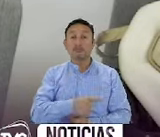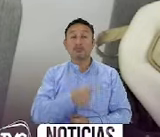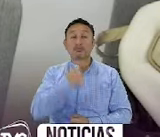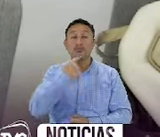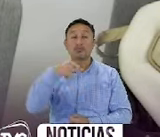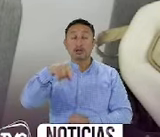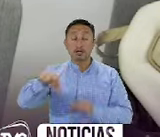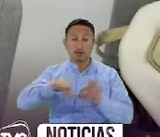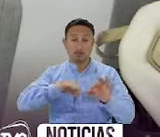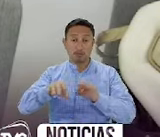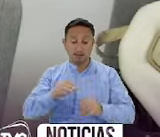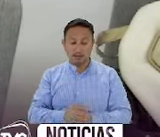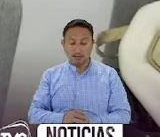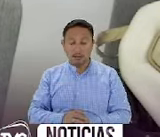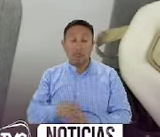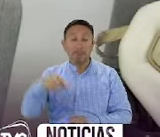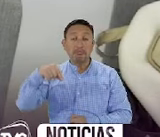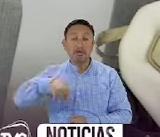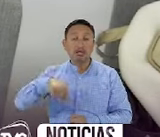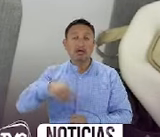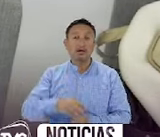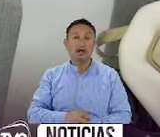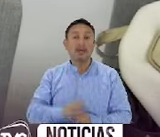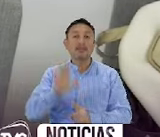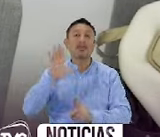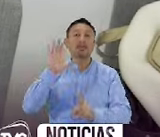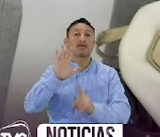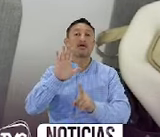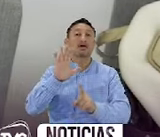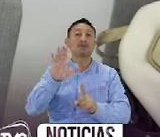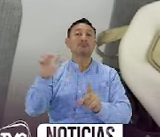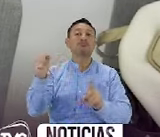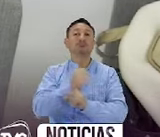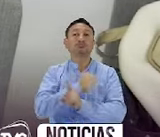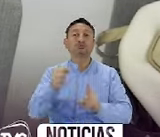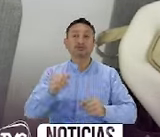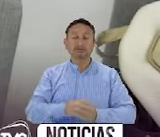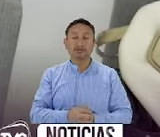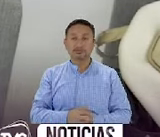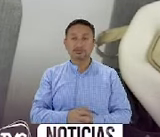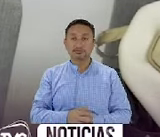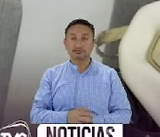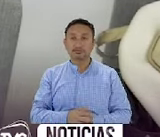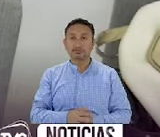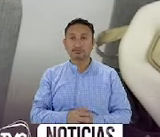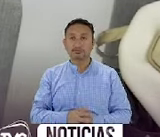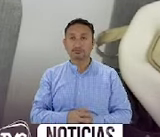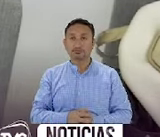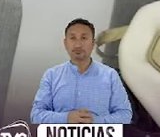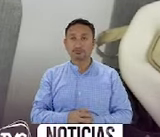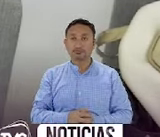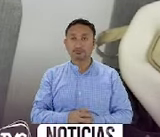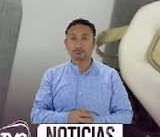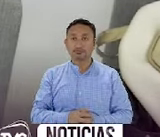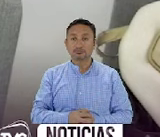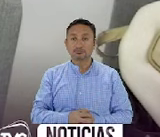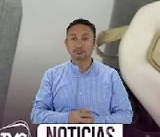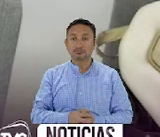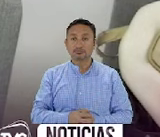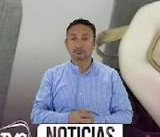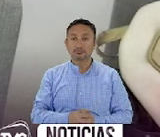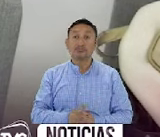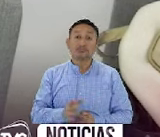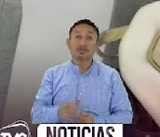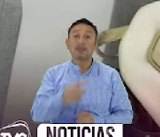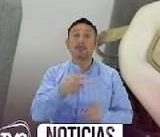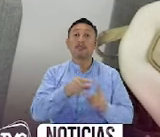a una supuesta intimidación o posibilidad de agredir, se utilizó la palabra en contra